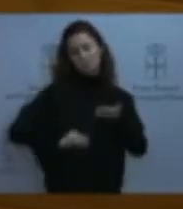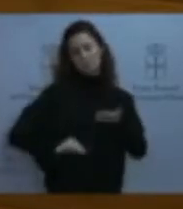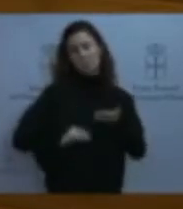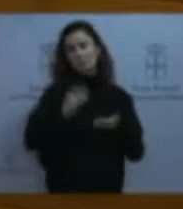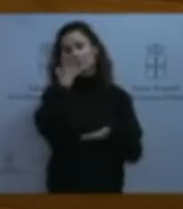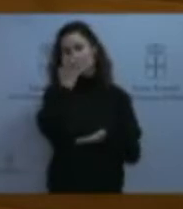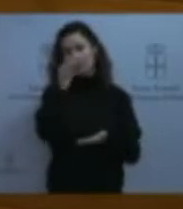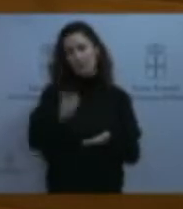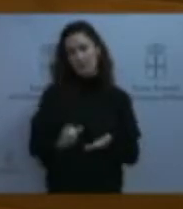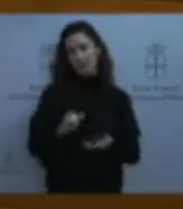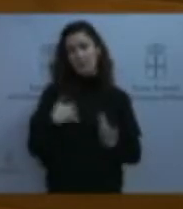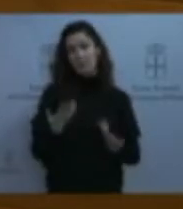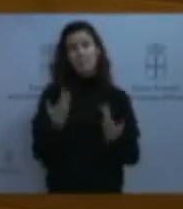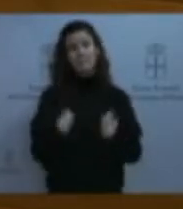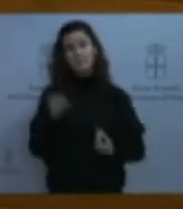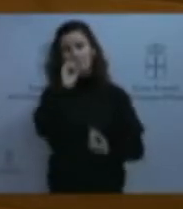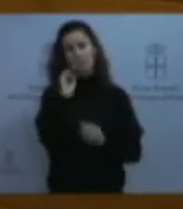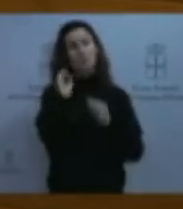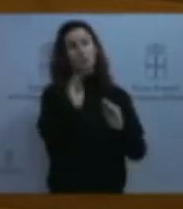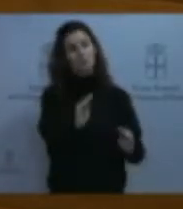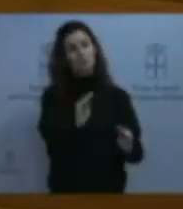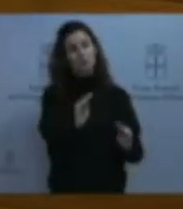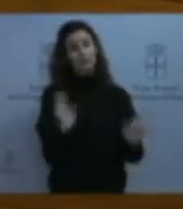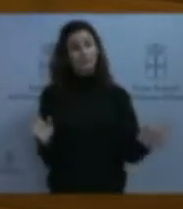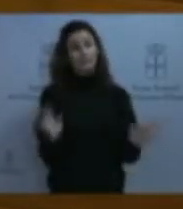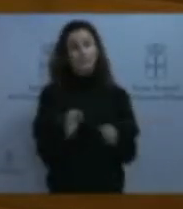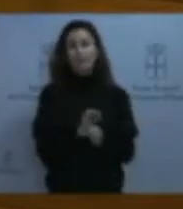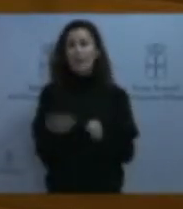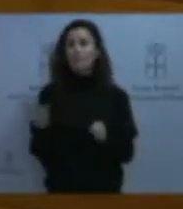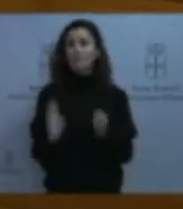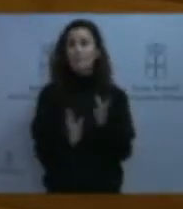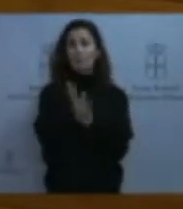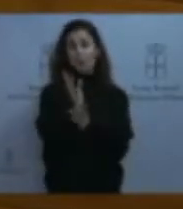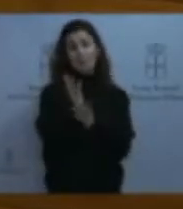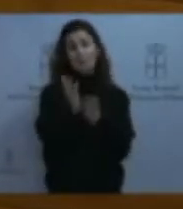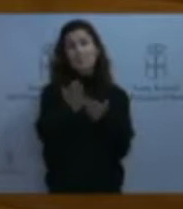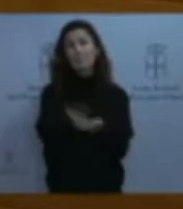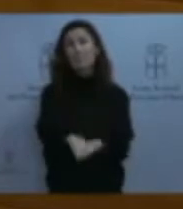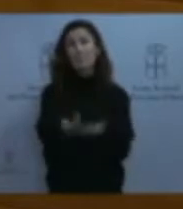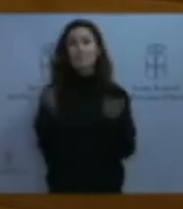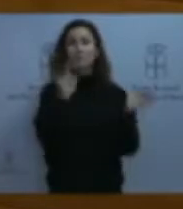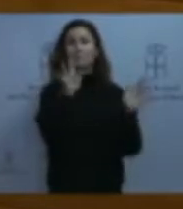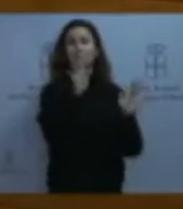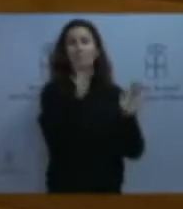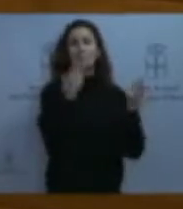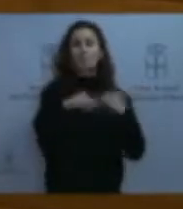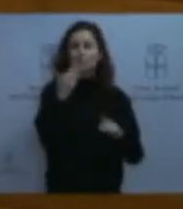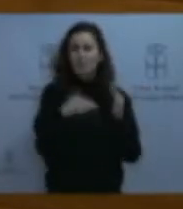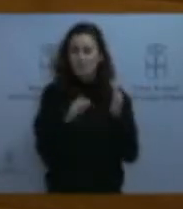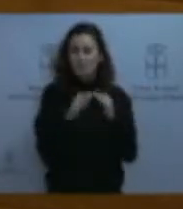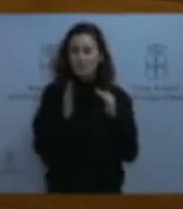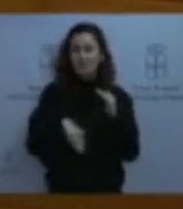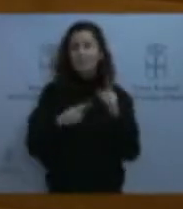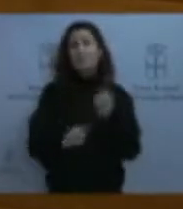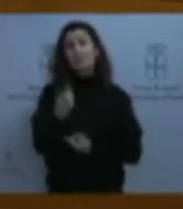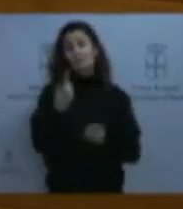ahora esta es su opinión. Y en una materia como esta, yo les pediría siempre menos demagogia y de vez en cuando alguna